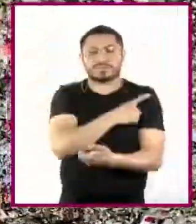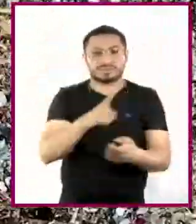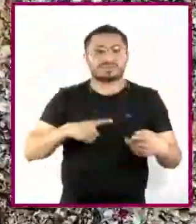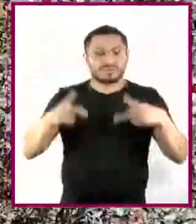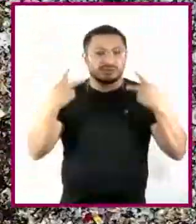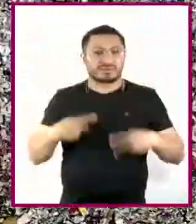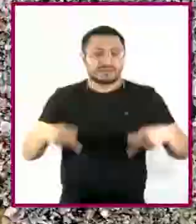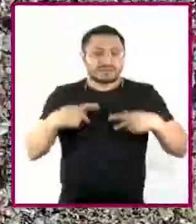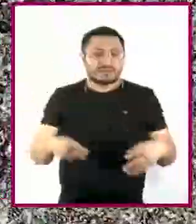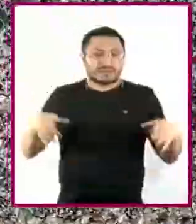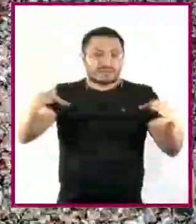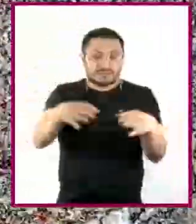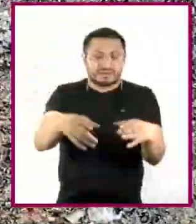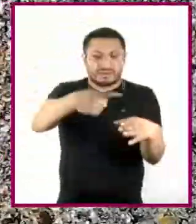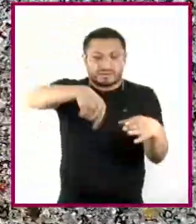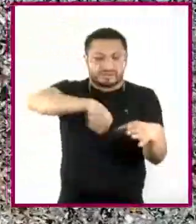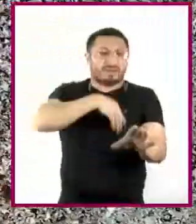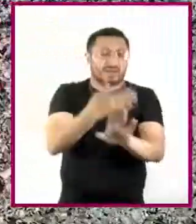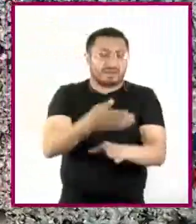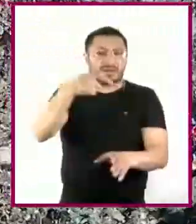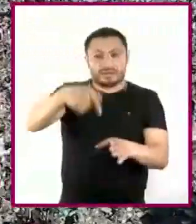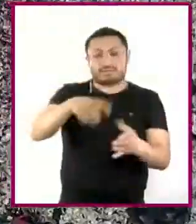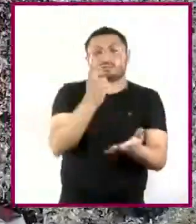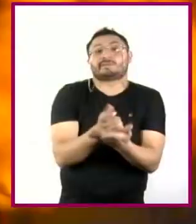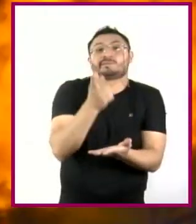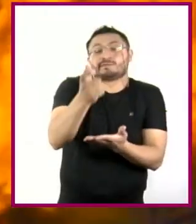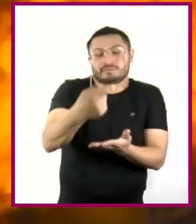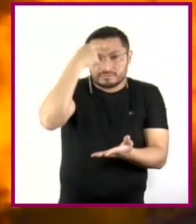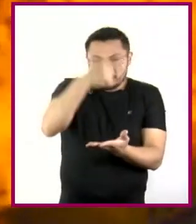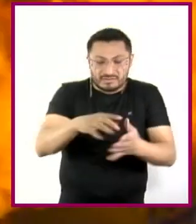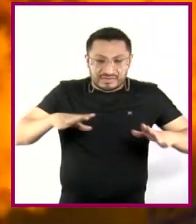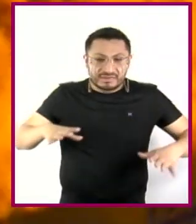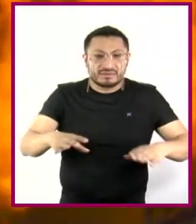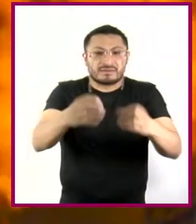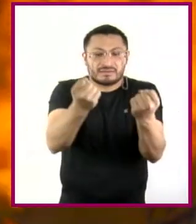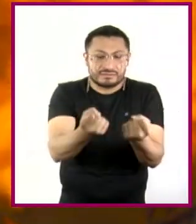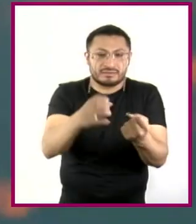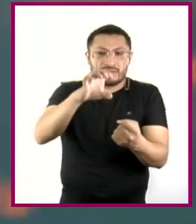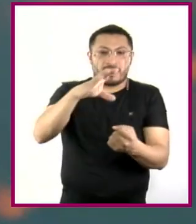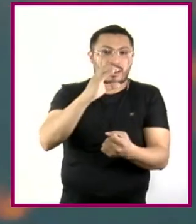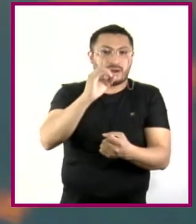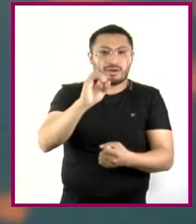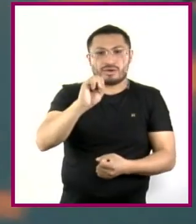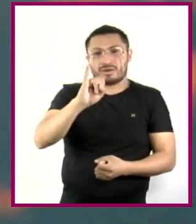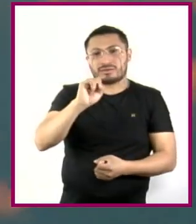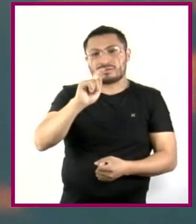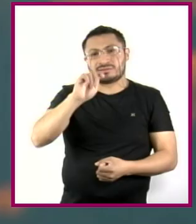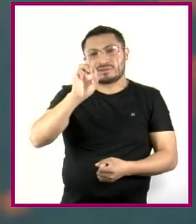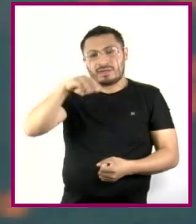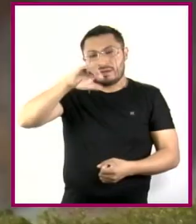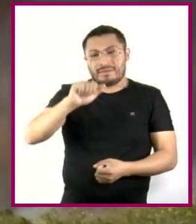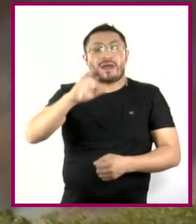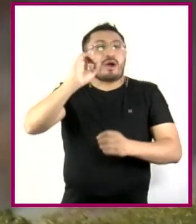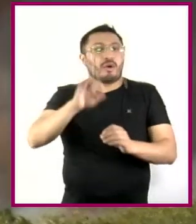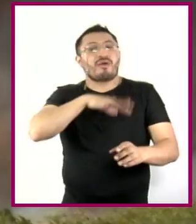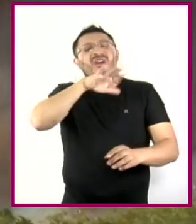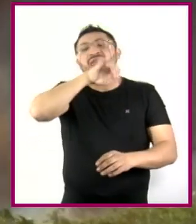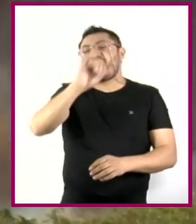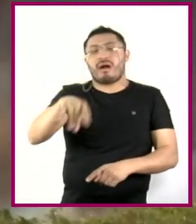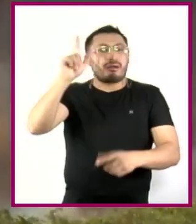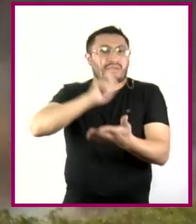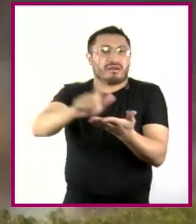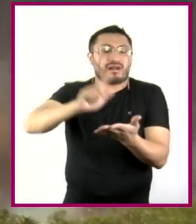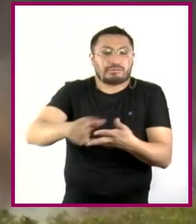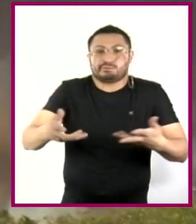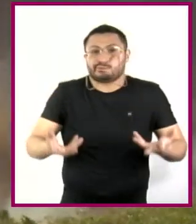personas afectadas. Por ejemplo, para restablecer el equilibrio de un ecosistema o combatir la contaminación. En